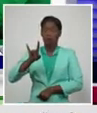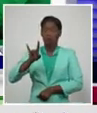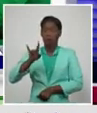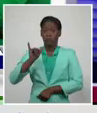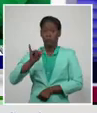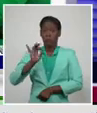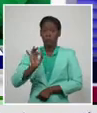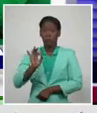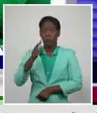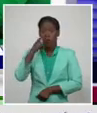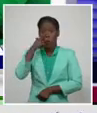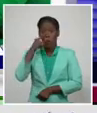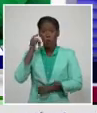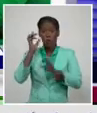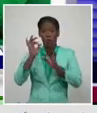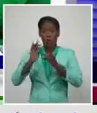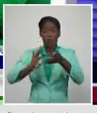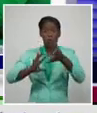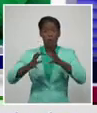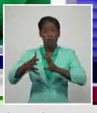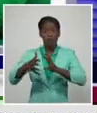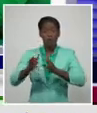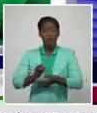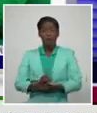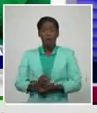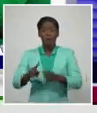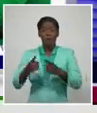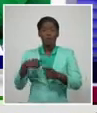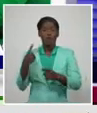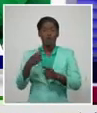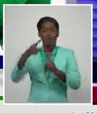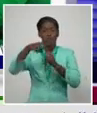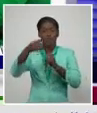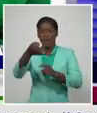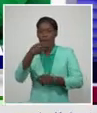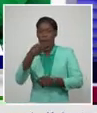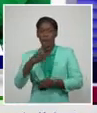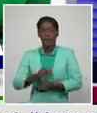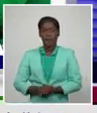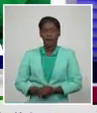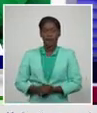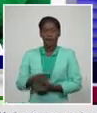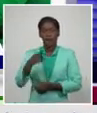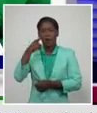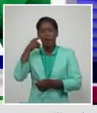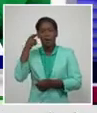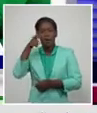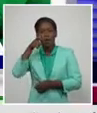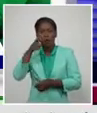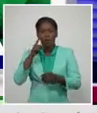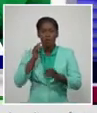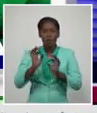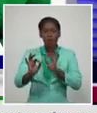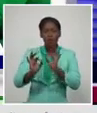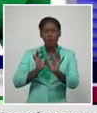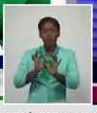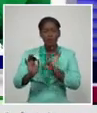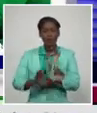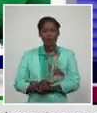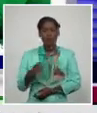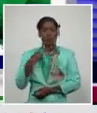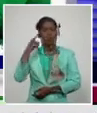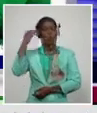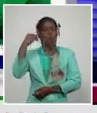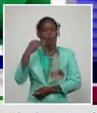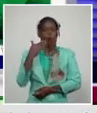riesgo, porque a pesar de los protocolos de tratamiento, a pesar de la experiencia que se ha ido ganando, sin embargo,